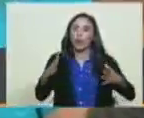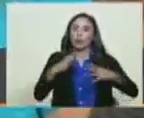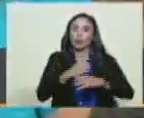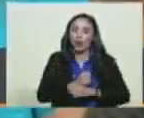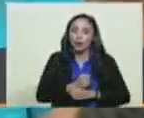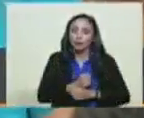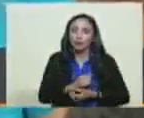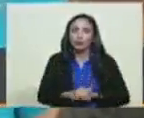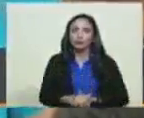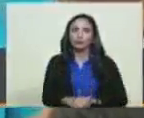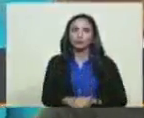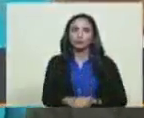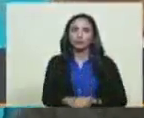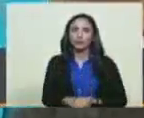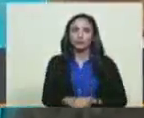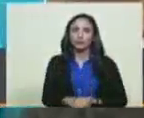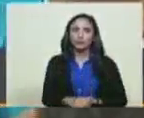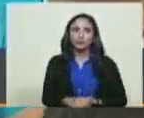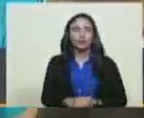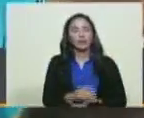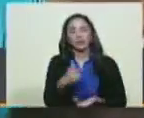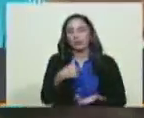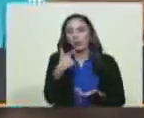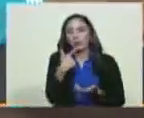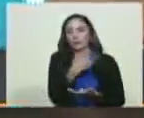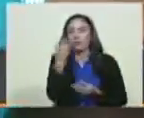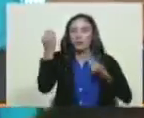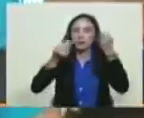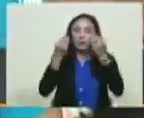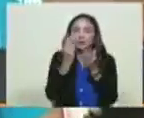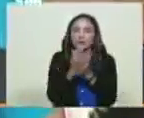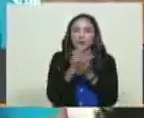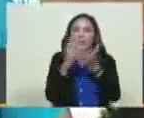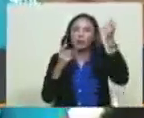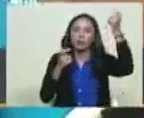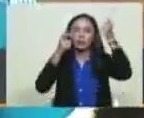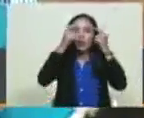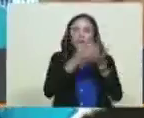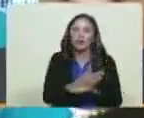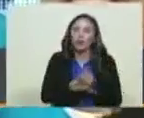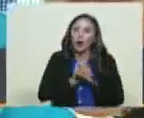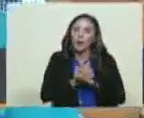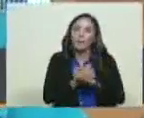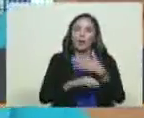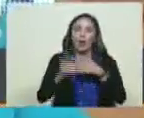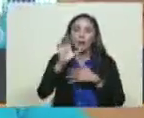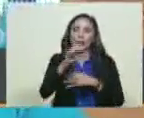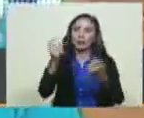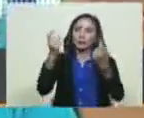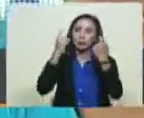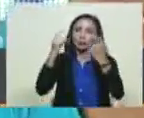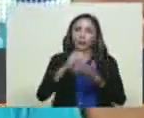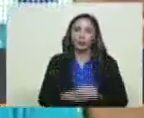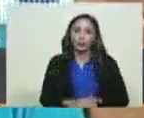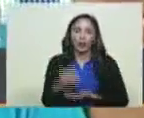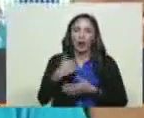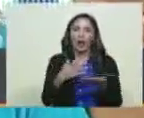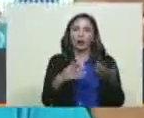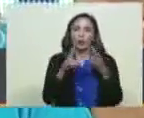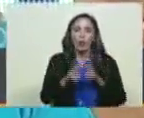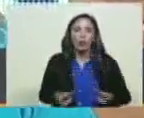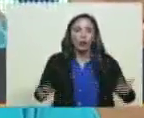siempre he dicho que con el comandante chávez yo aprendí lo que era el amor a la patria lo que era formarme en